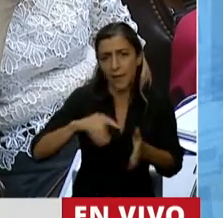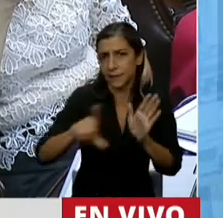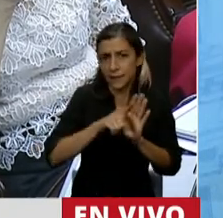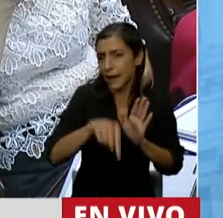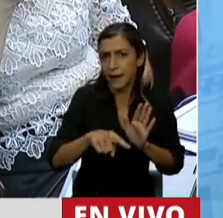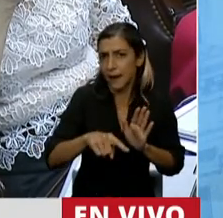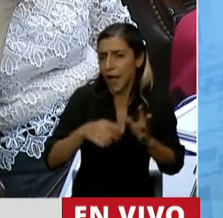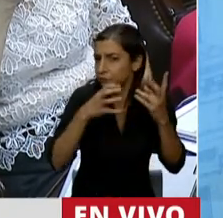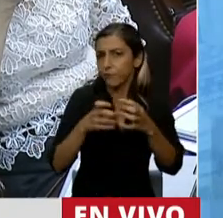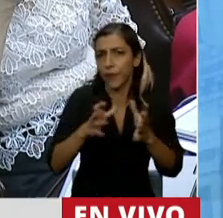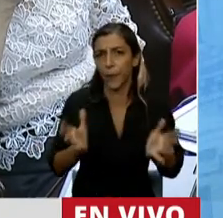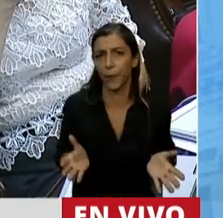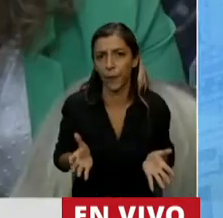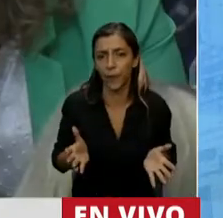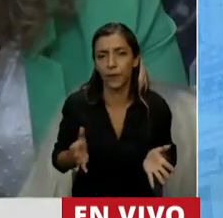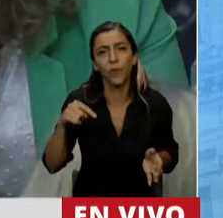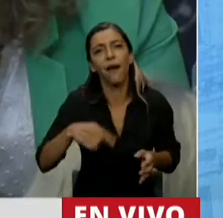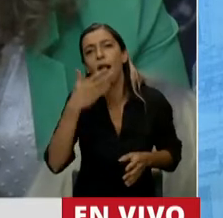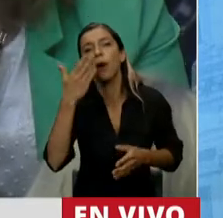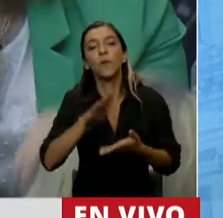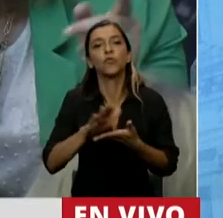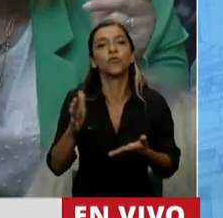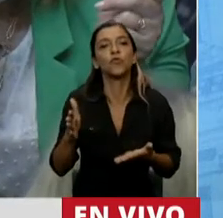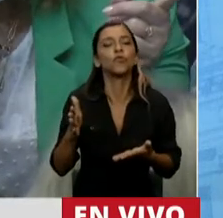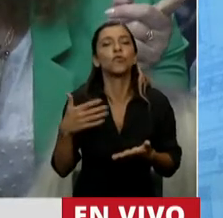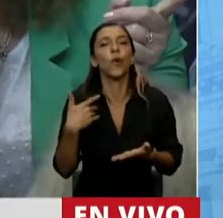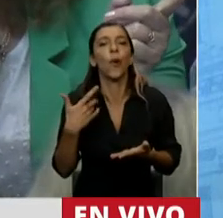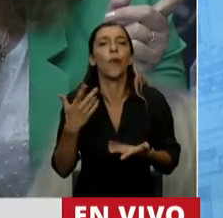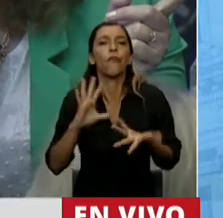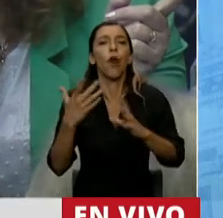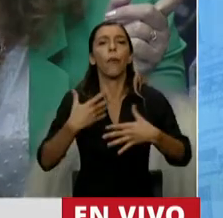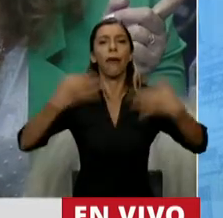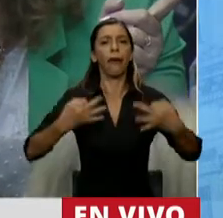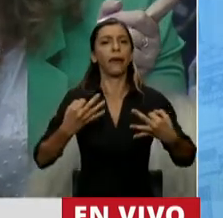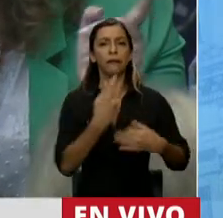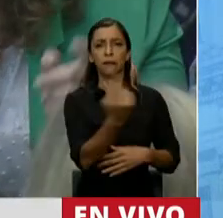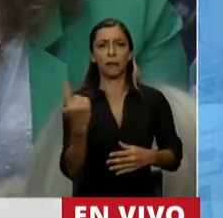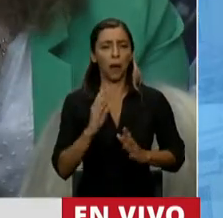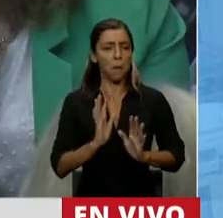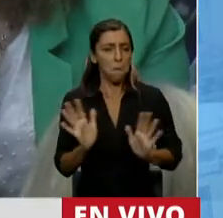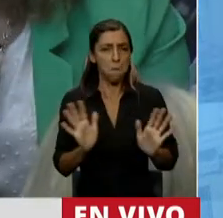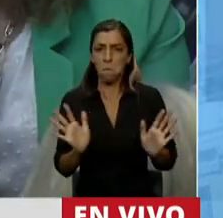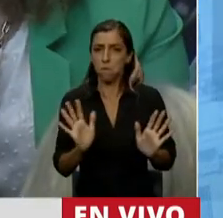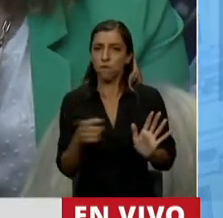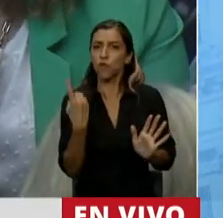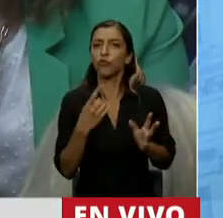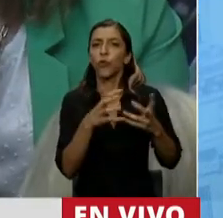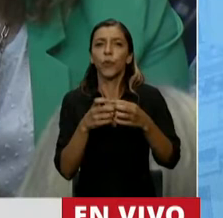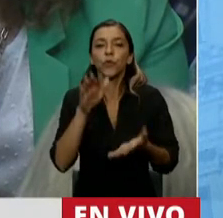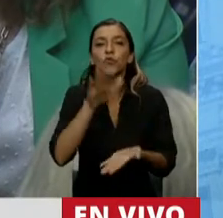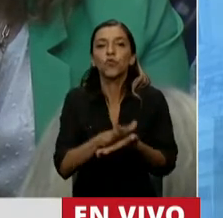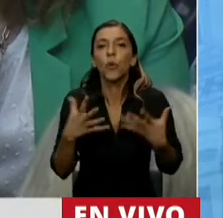Aquí no se está discutiendo una cuestión de principios ni de valores, presidente. Acá se está discutiendo una cuestión de salud pública.